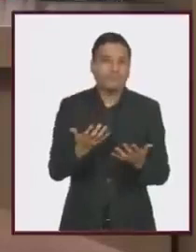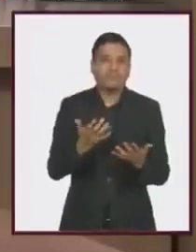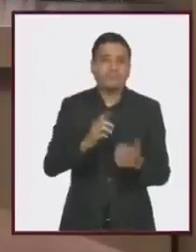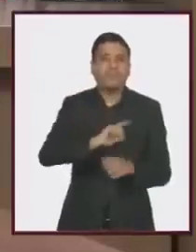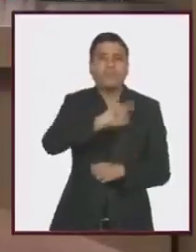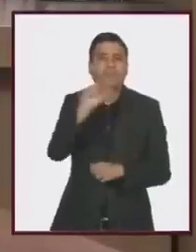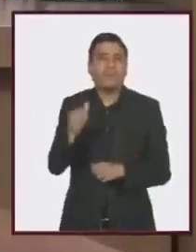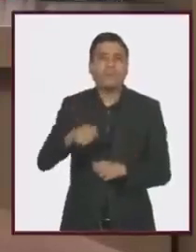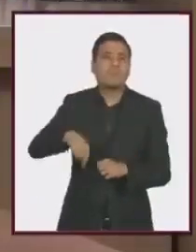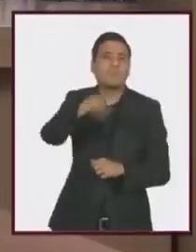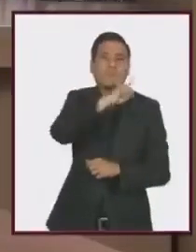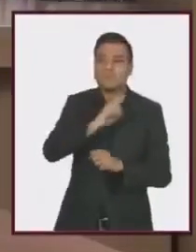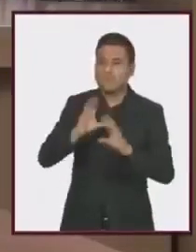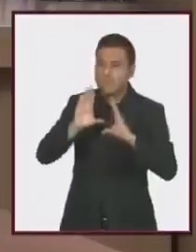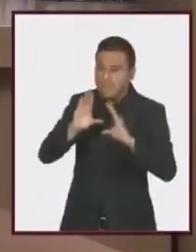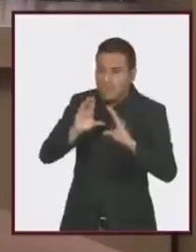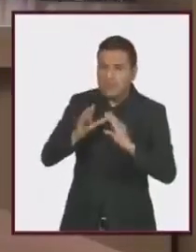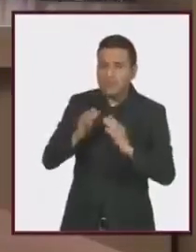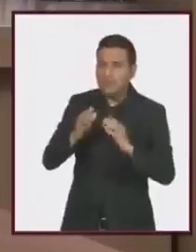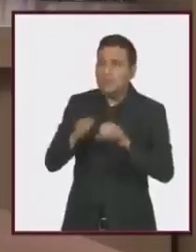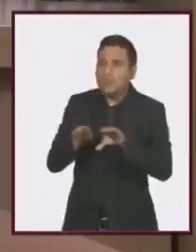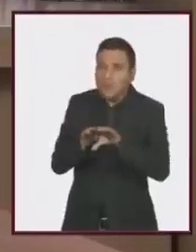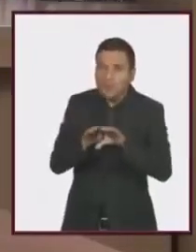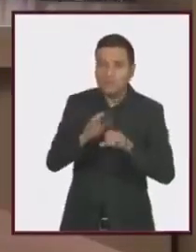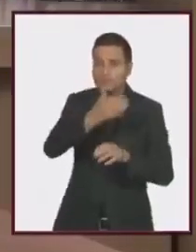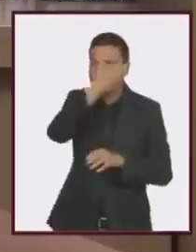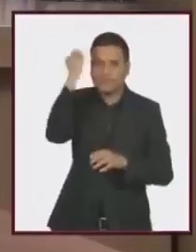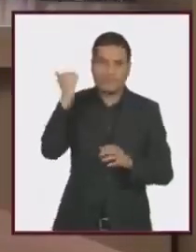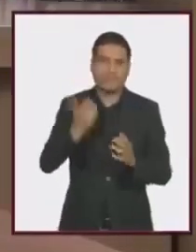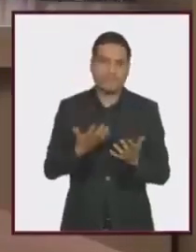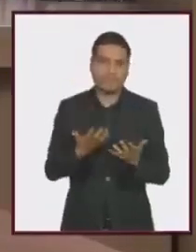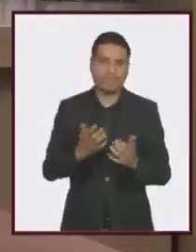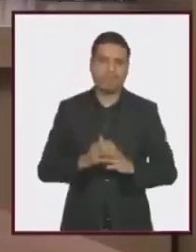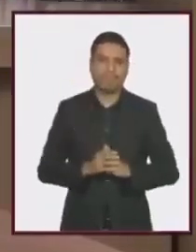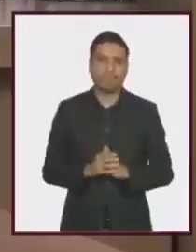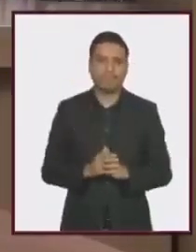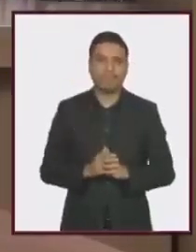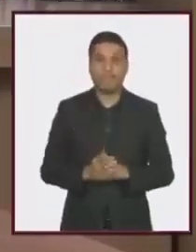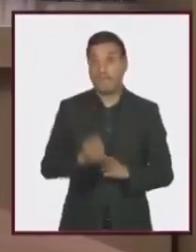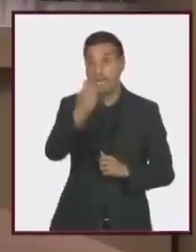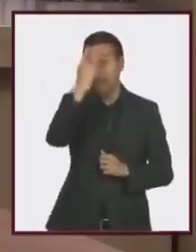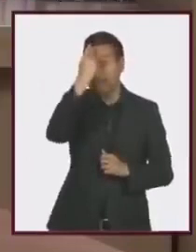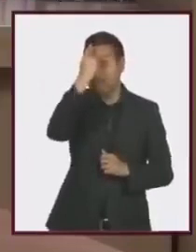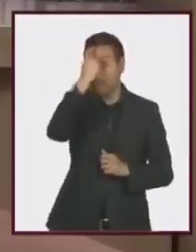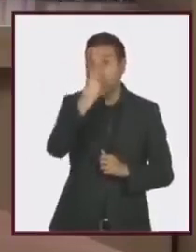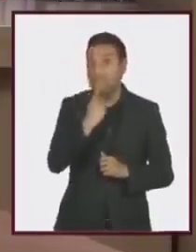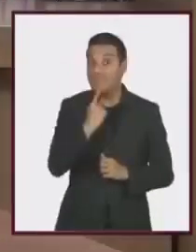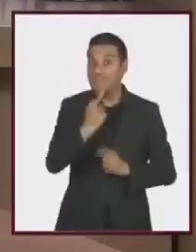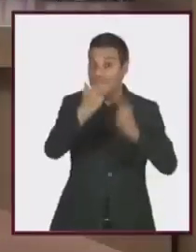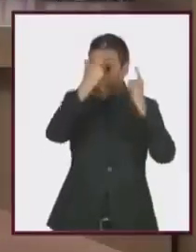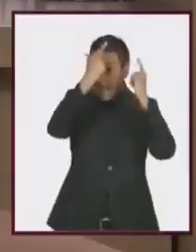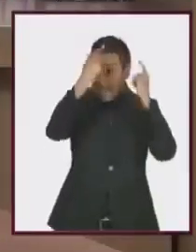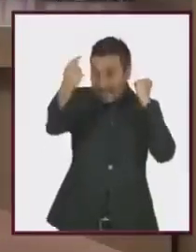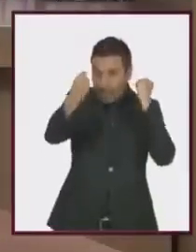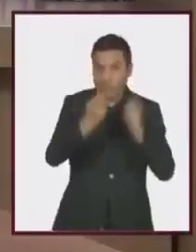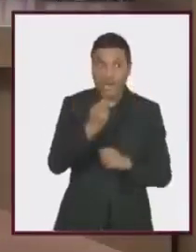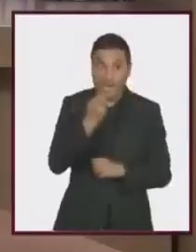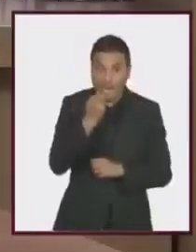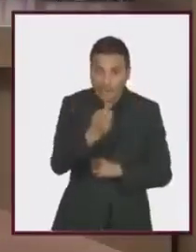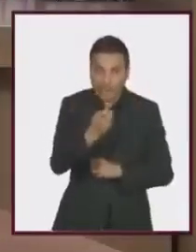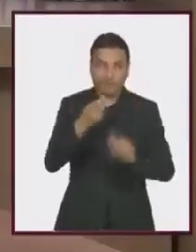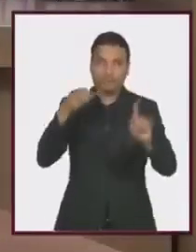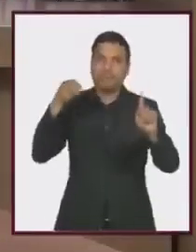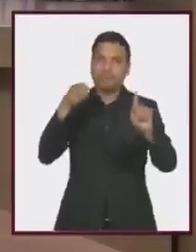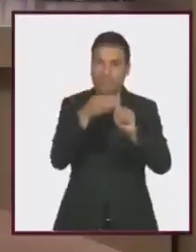poder formar a nuestros estudiantes. El perfil de egreso es el punto de llegada al